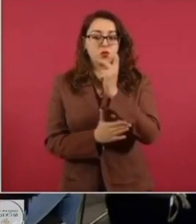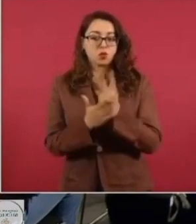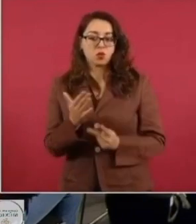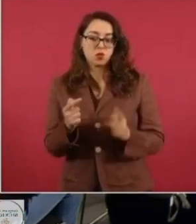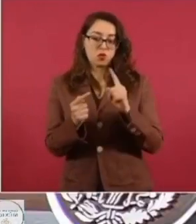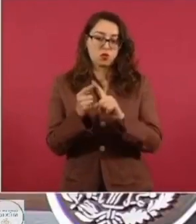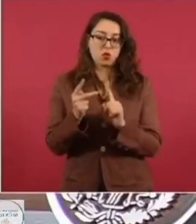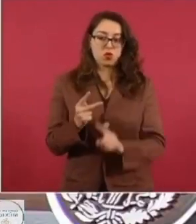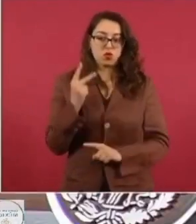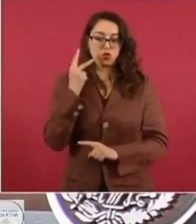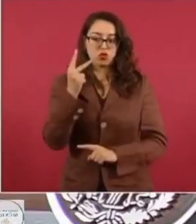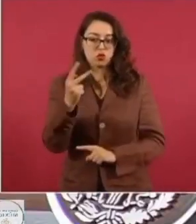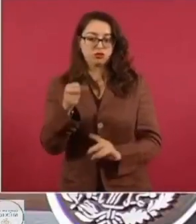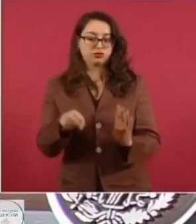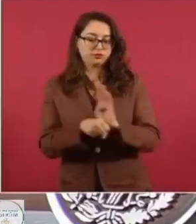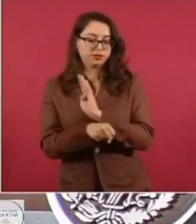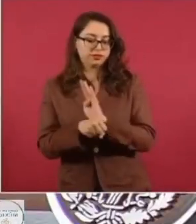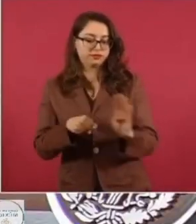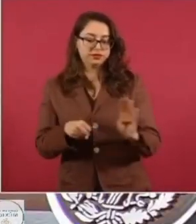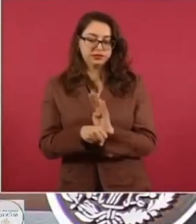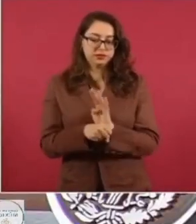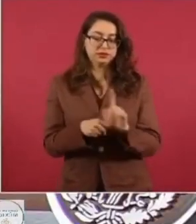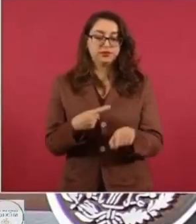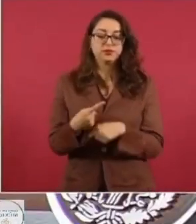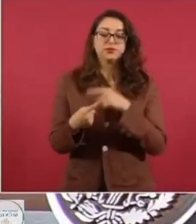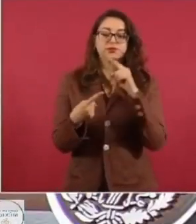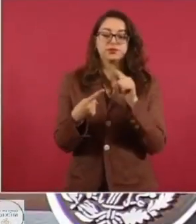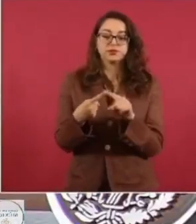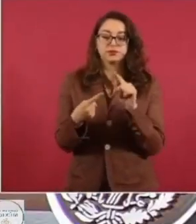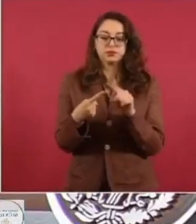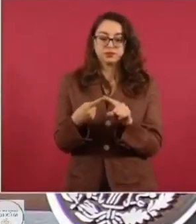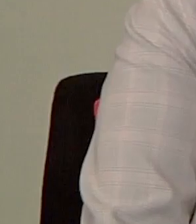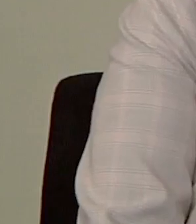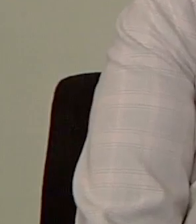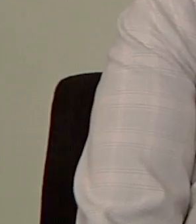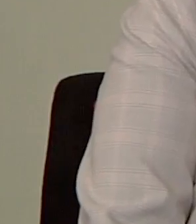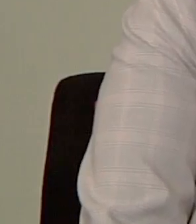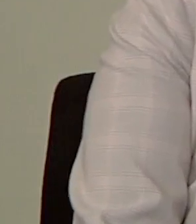un poco el conocimiento, pues es que yo conocí al presidente en